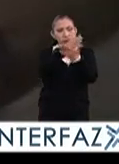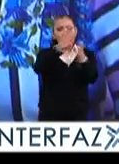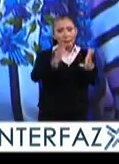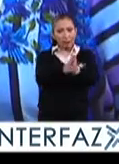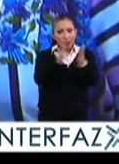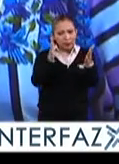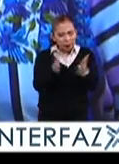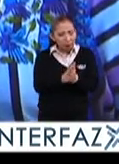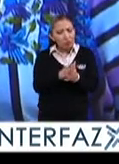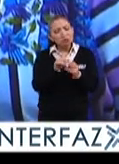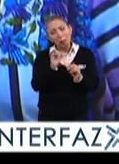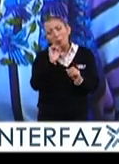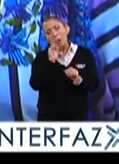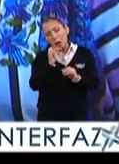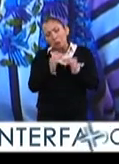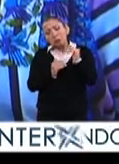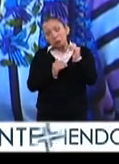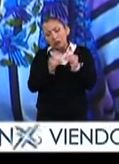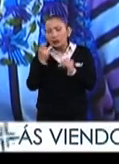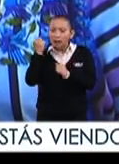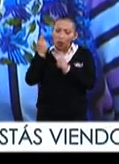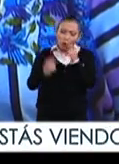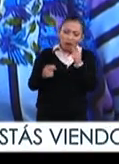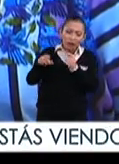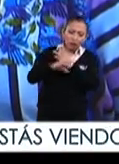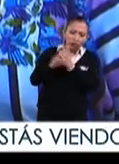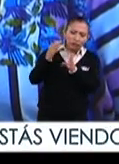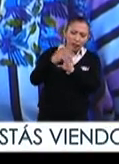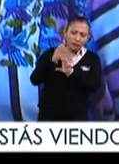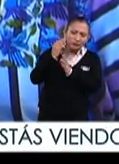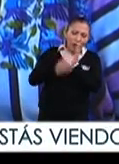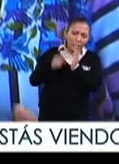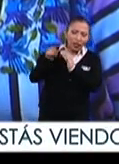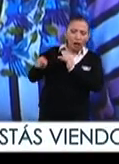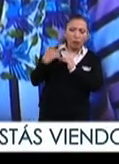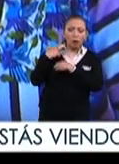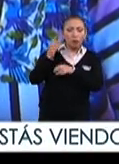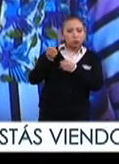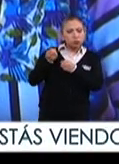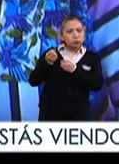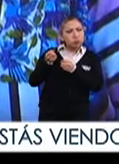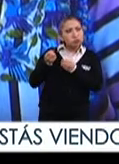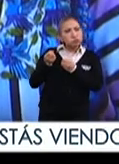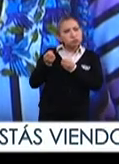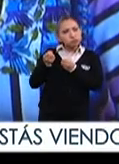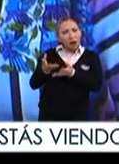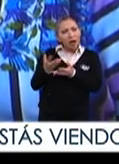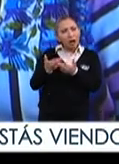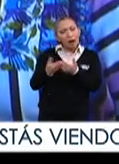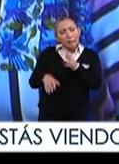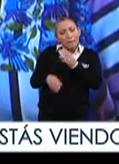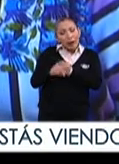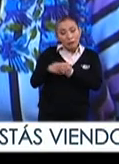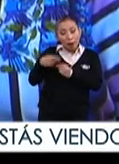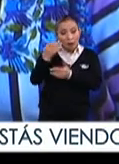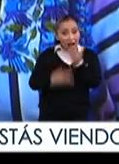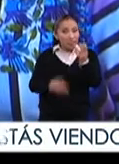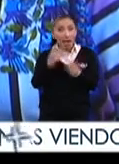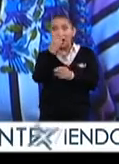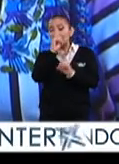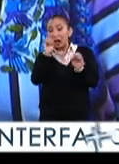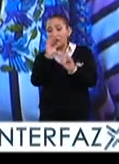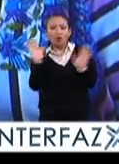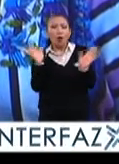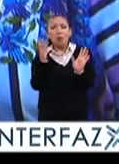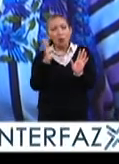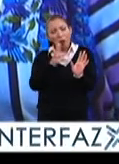participación y creo que hay algunas enmiendas que hacer en cuanto a enriquecer, pero no que haga falta. Yo